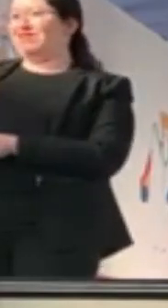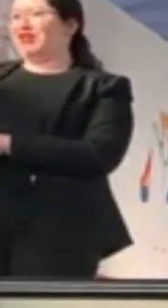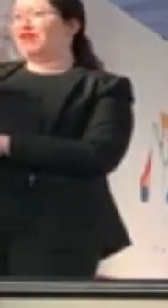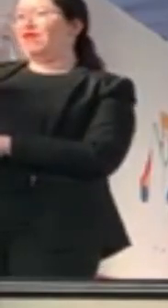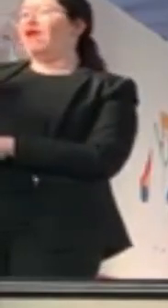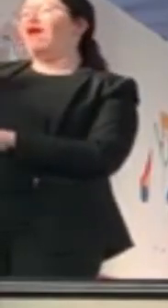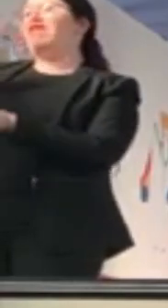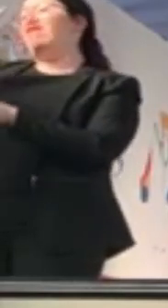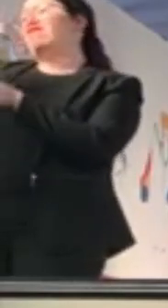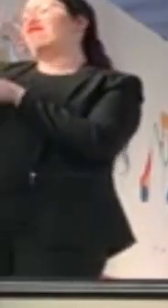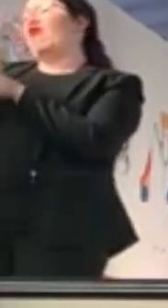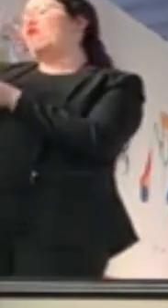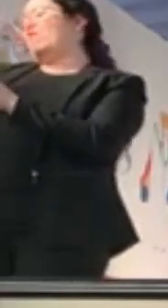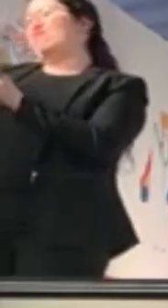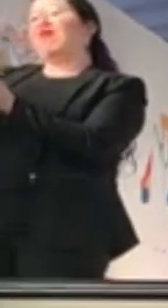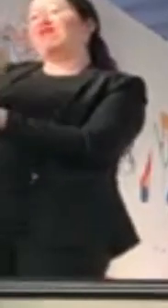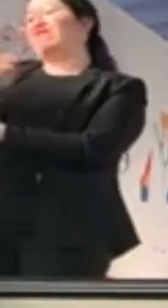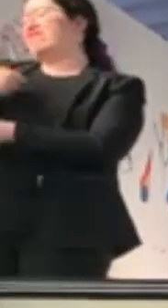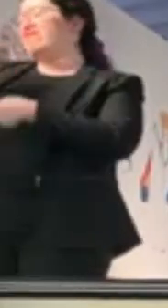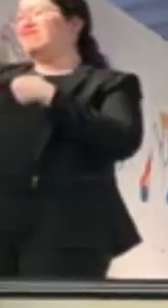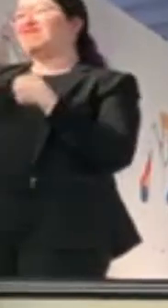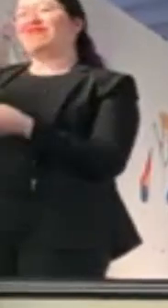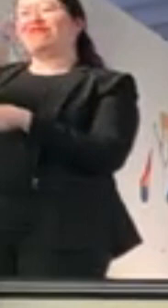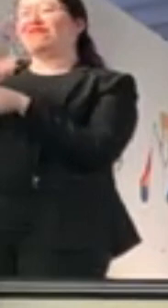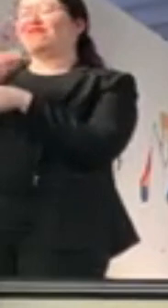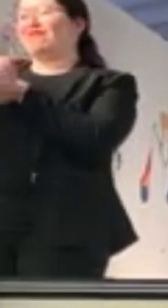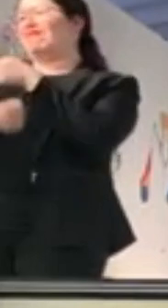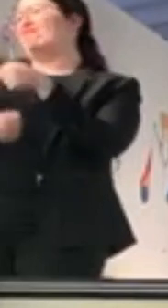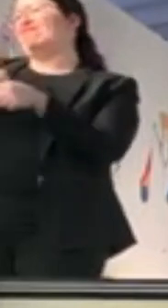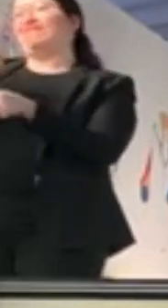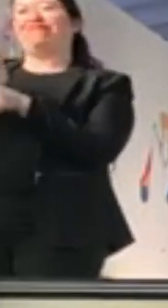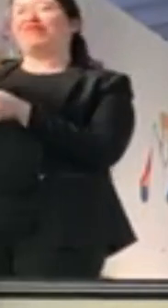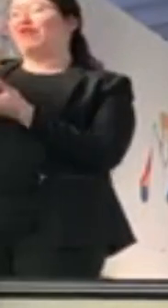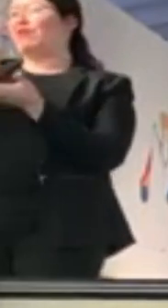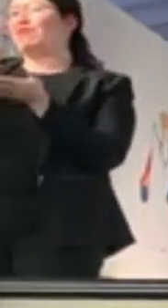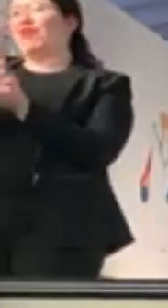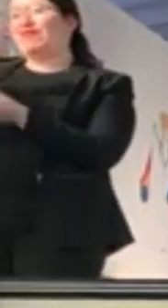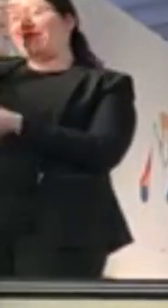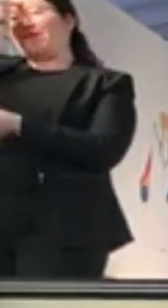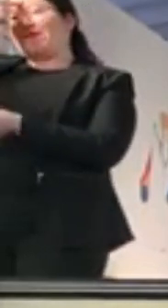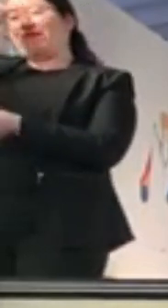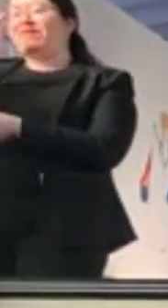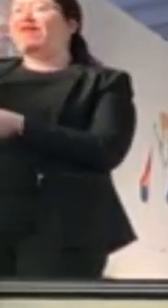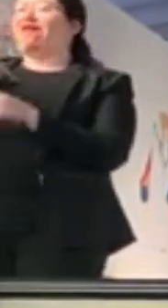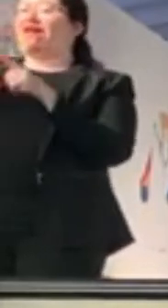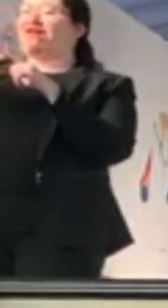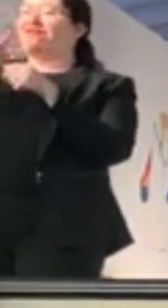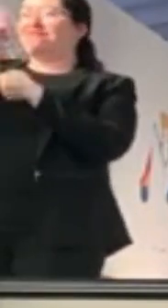la segunda vuelta final. Este es el asunto de la patria.